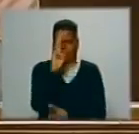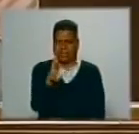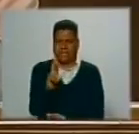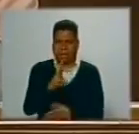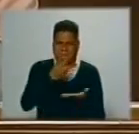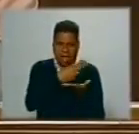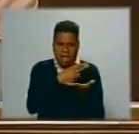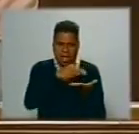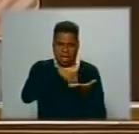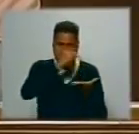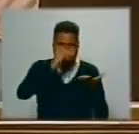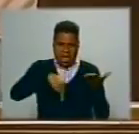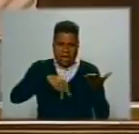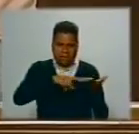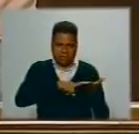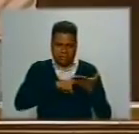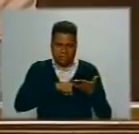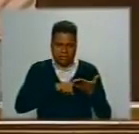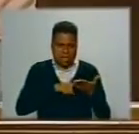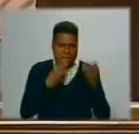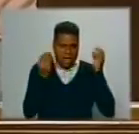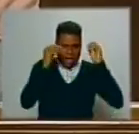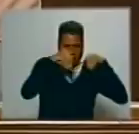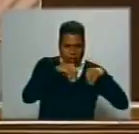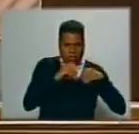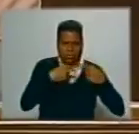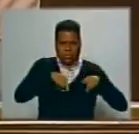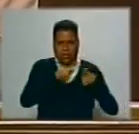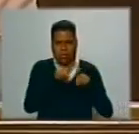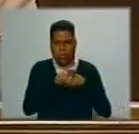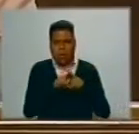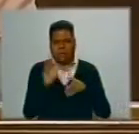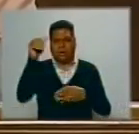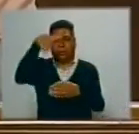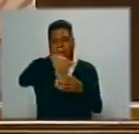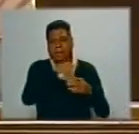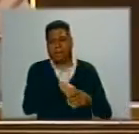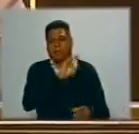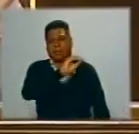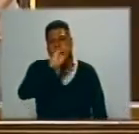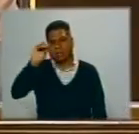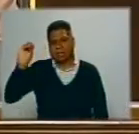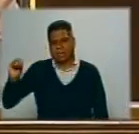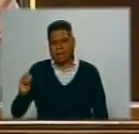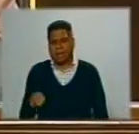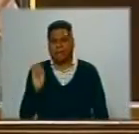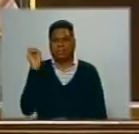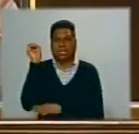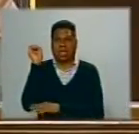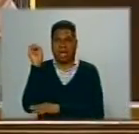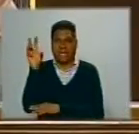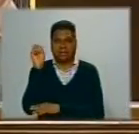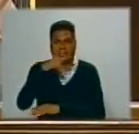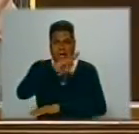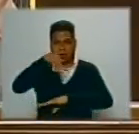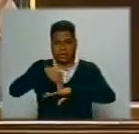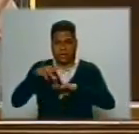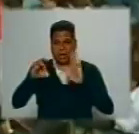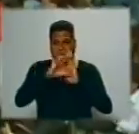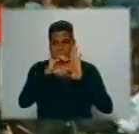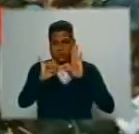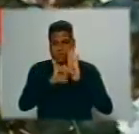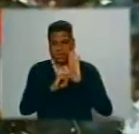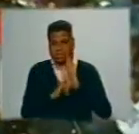Vamos a elecciones tal como habíamos acordado, tal como había sido convocada por esta Asamblea Nacional Constituyente, de